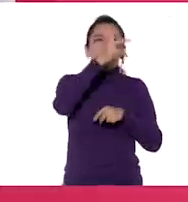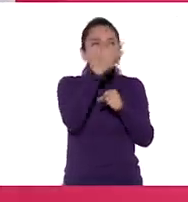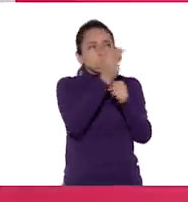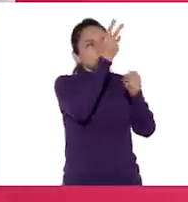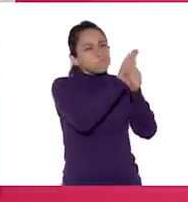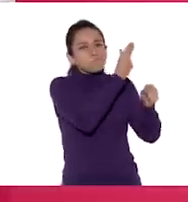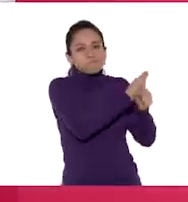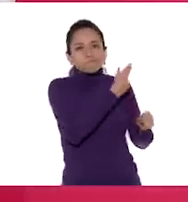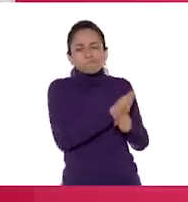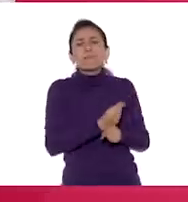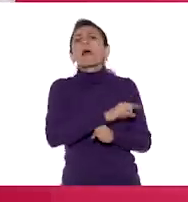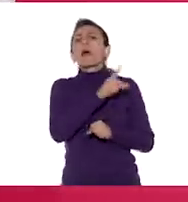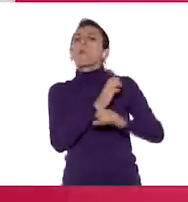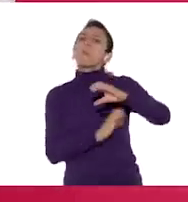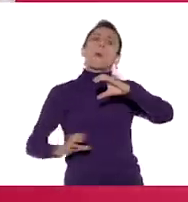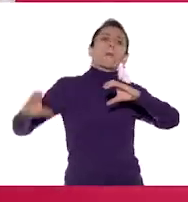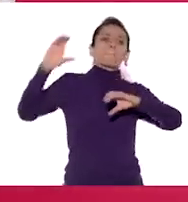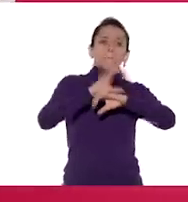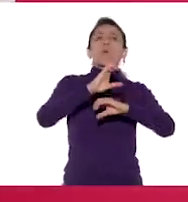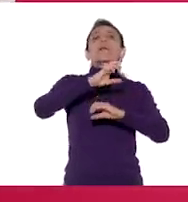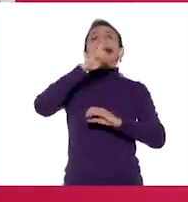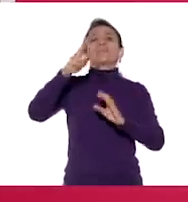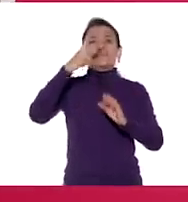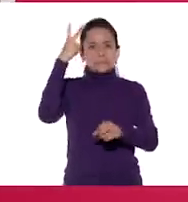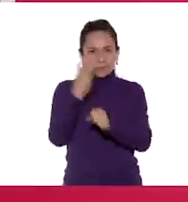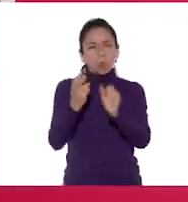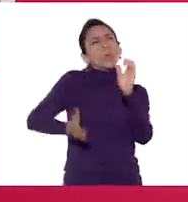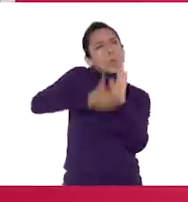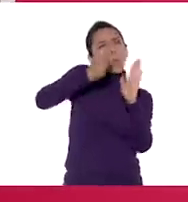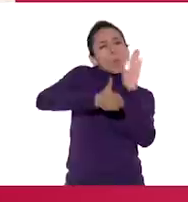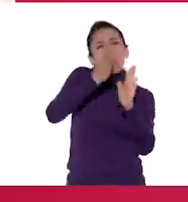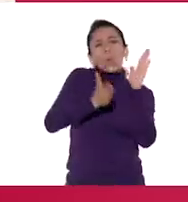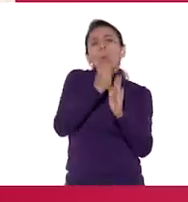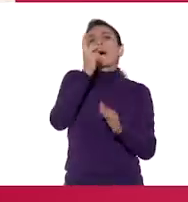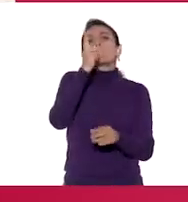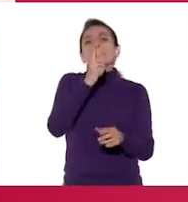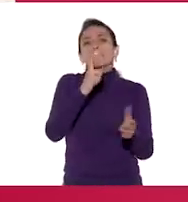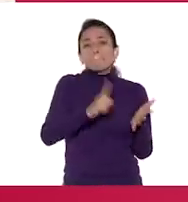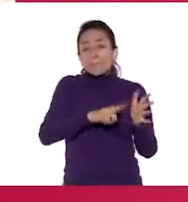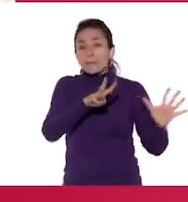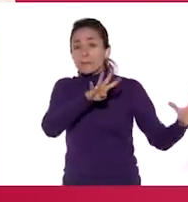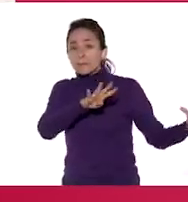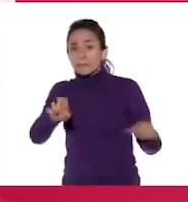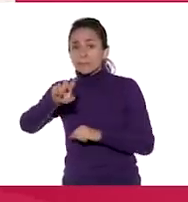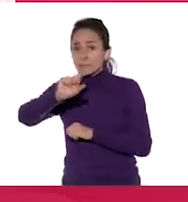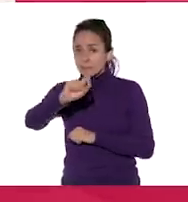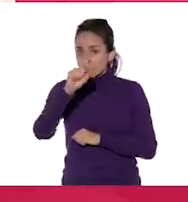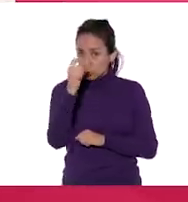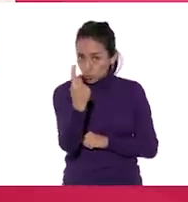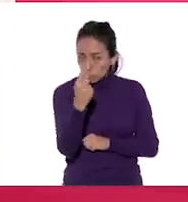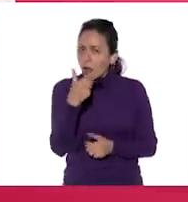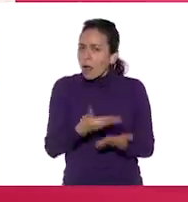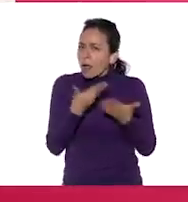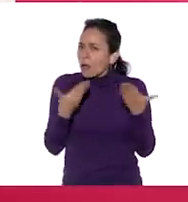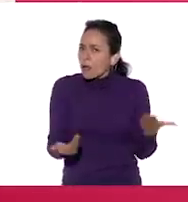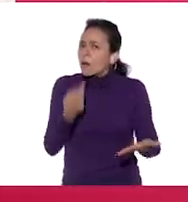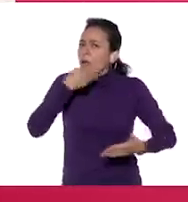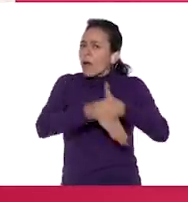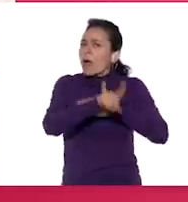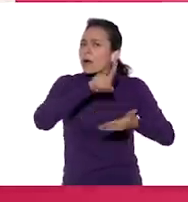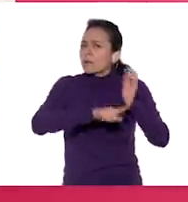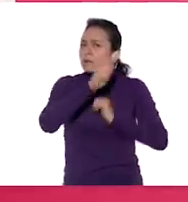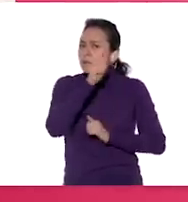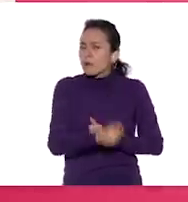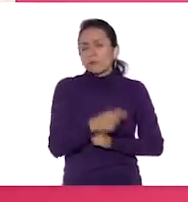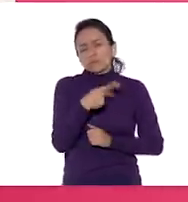añadiéndosele un segundo piso en 1921. Actualmente es un sitio en el que se llevan a cabo